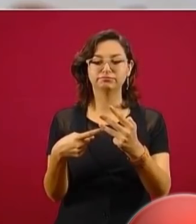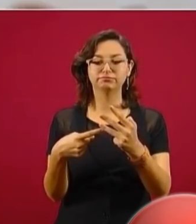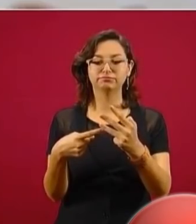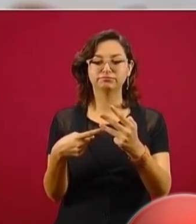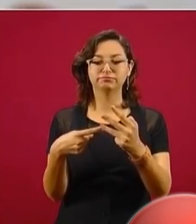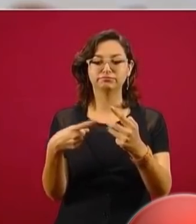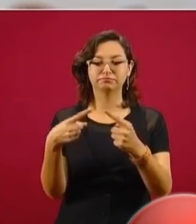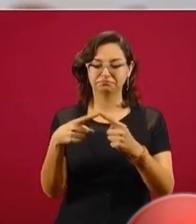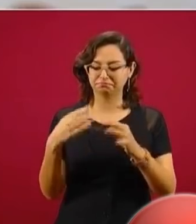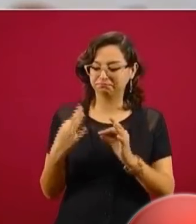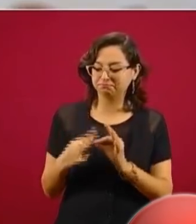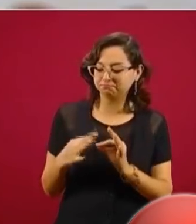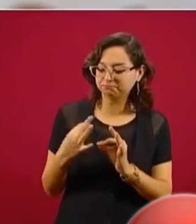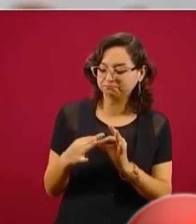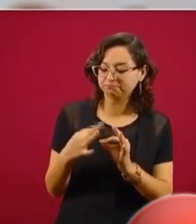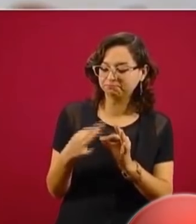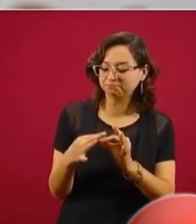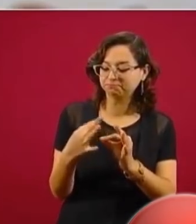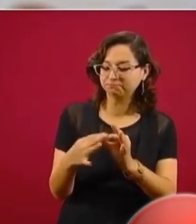Eficiencia,